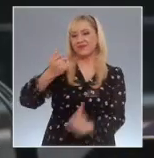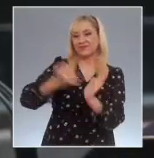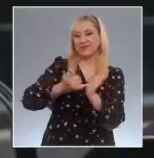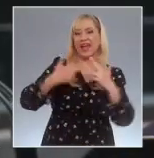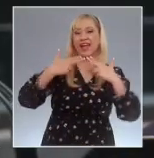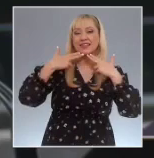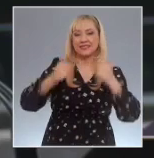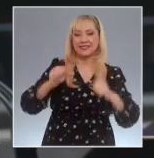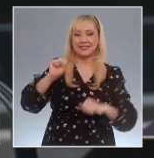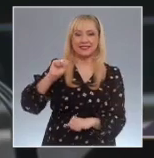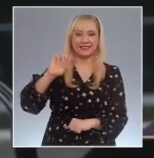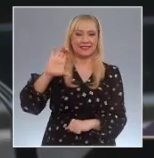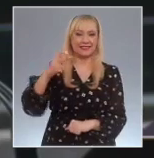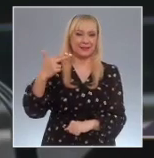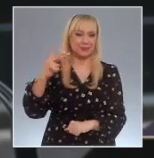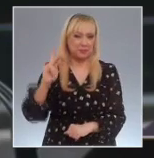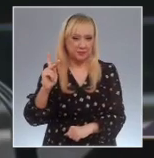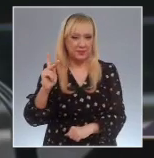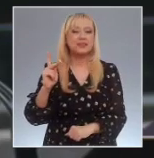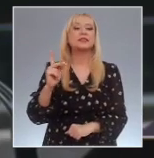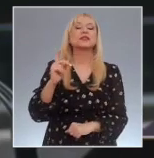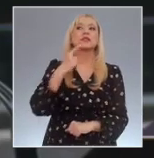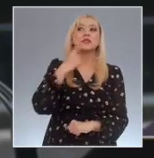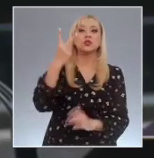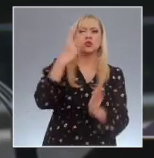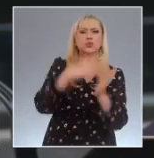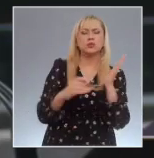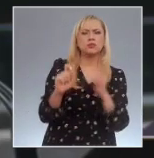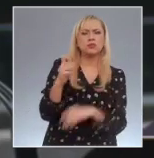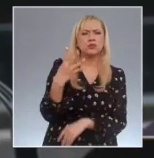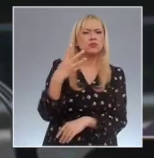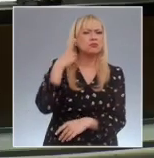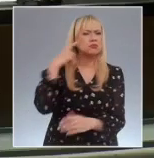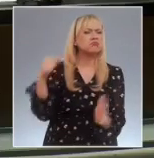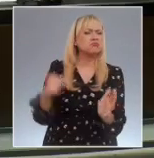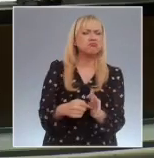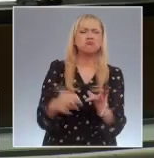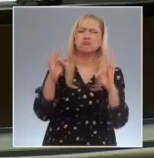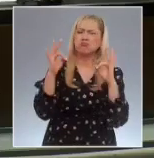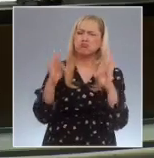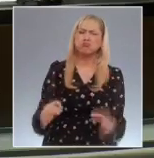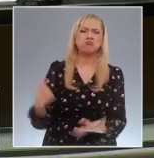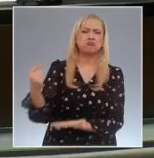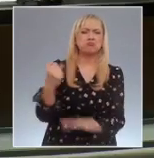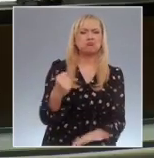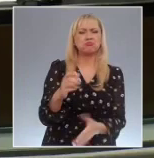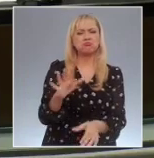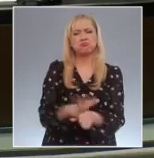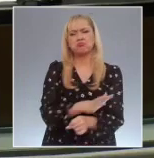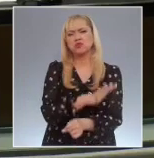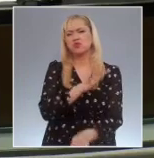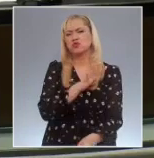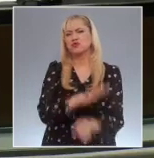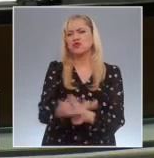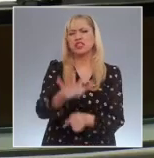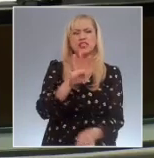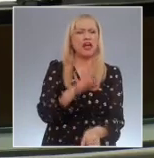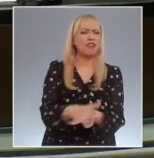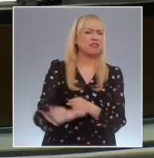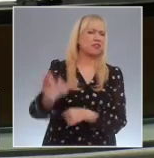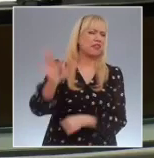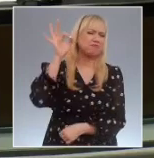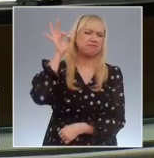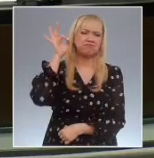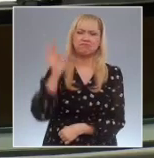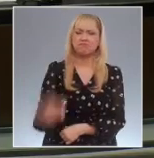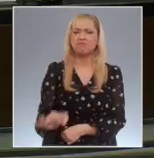para 2024 es equilibrado, responsable y realista, ya que apuntala el impulso del crecimiento bajo los principios de